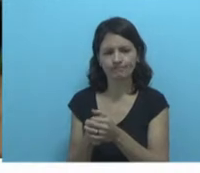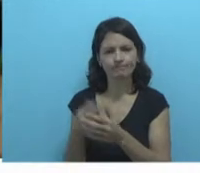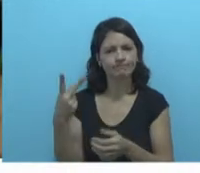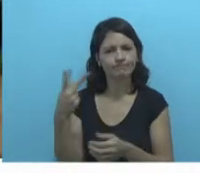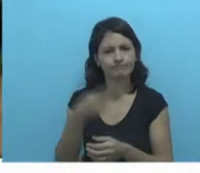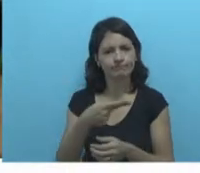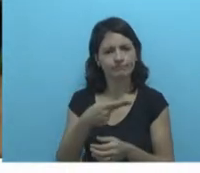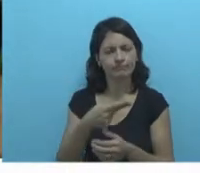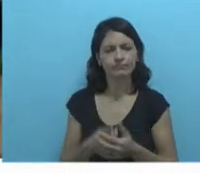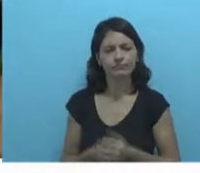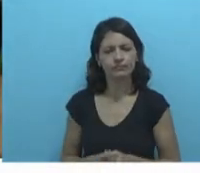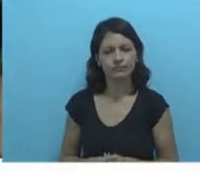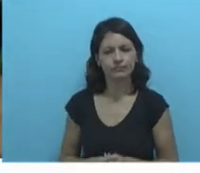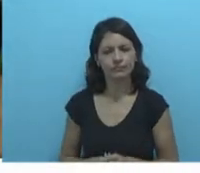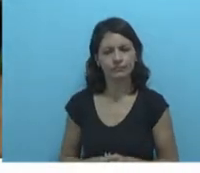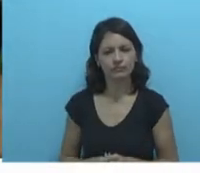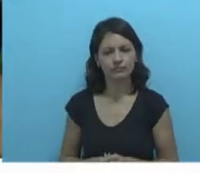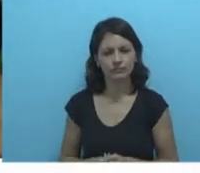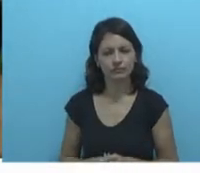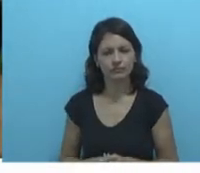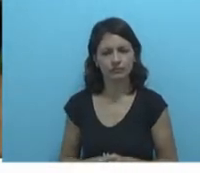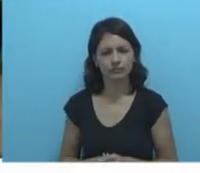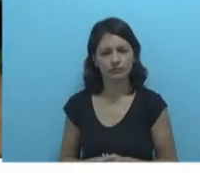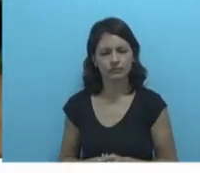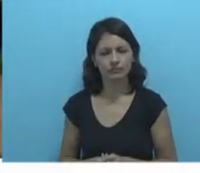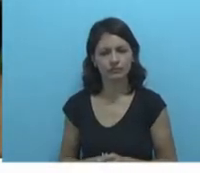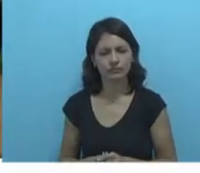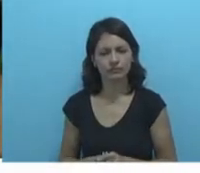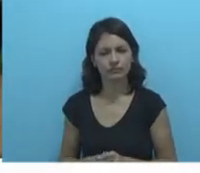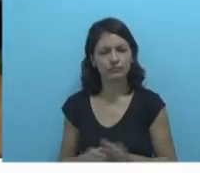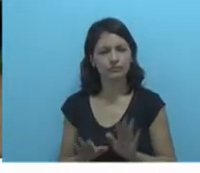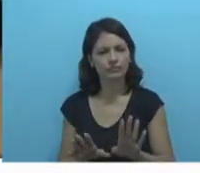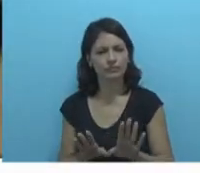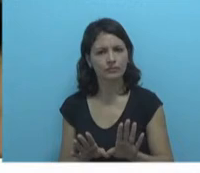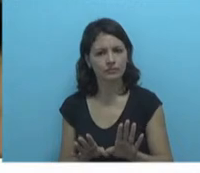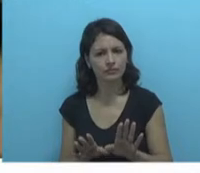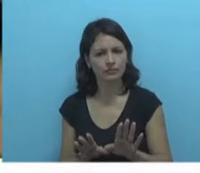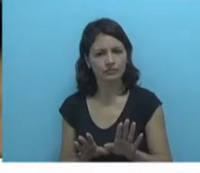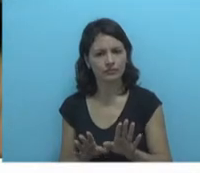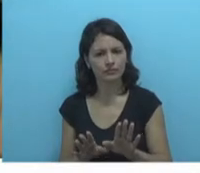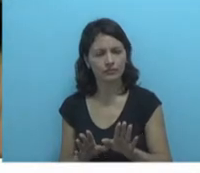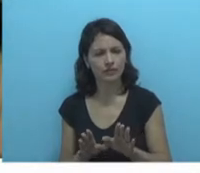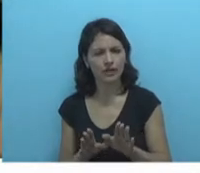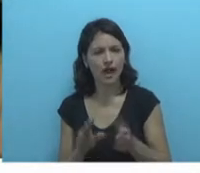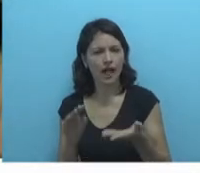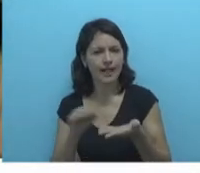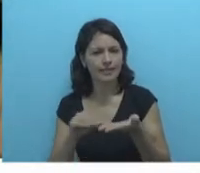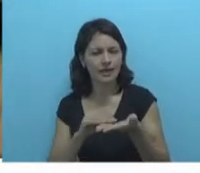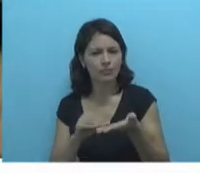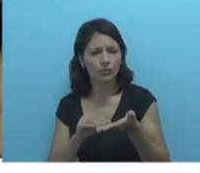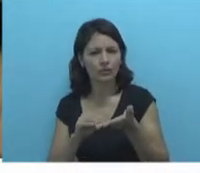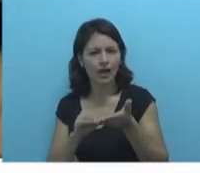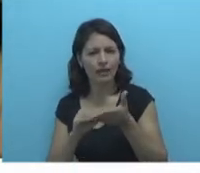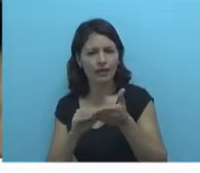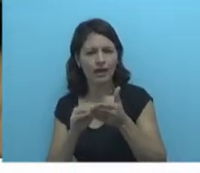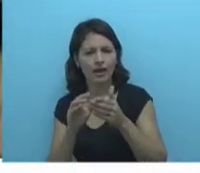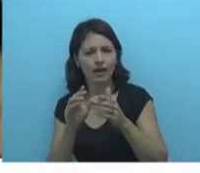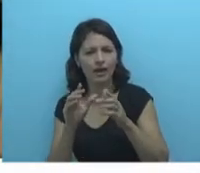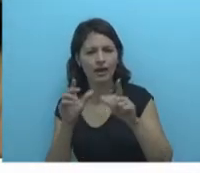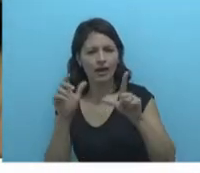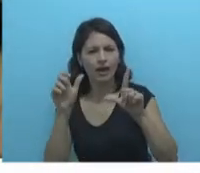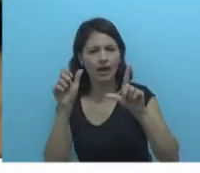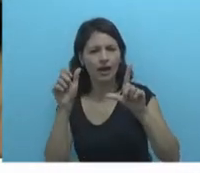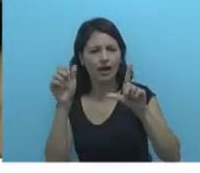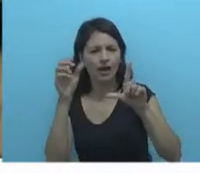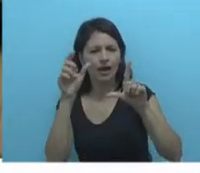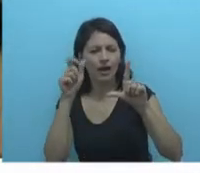Diputada Florito, diputada, ¿me escucha? ¿Podría apagar la cámara para mejorar la conexión?